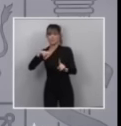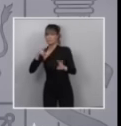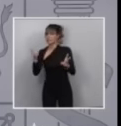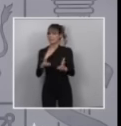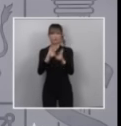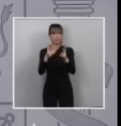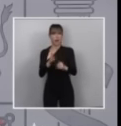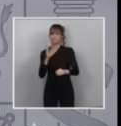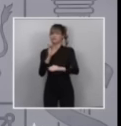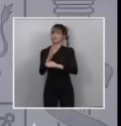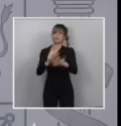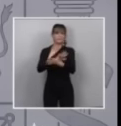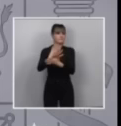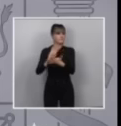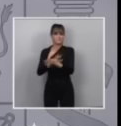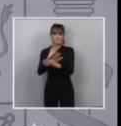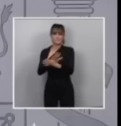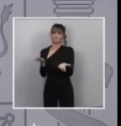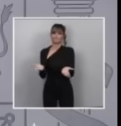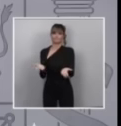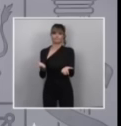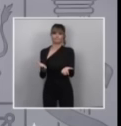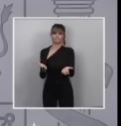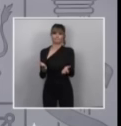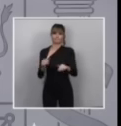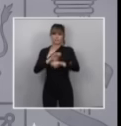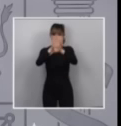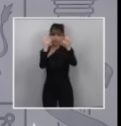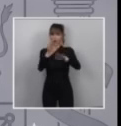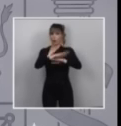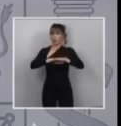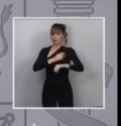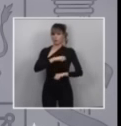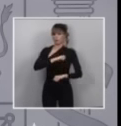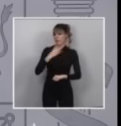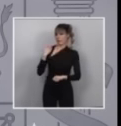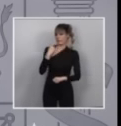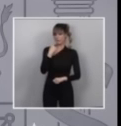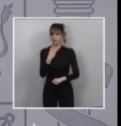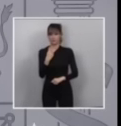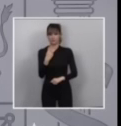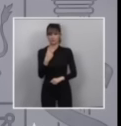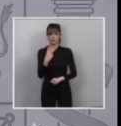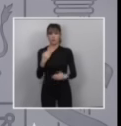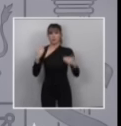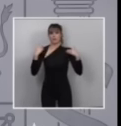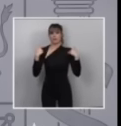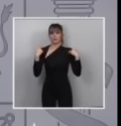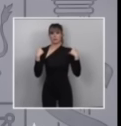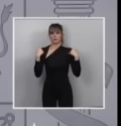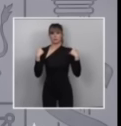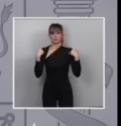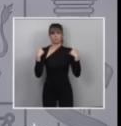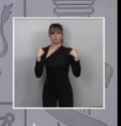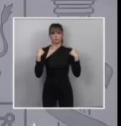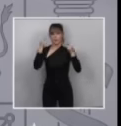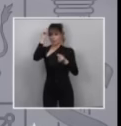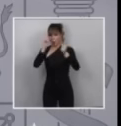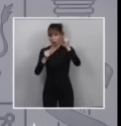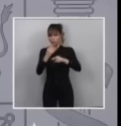social pues Es evidente que el gobierno de España Si antes decía que no iba a eludir mi responsabilidad de presentar unas cuentas